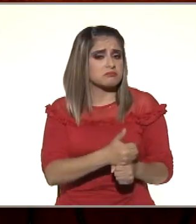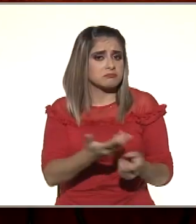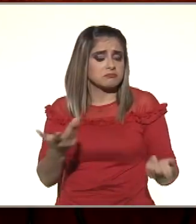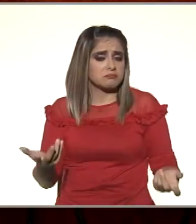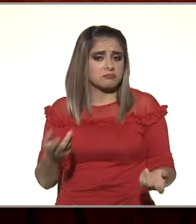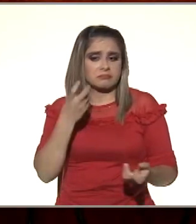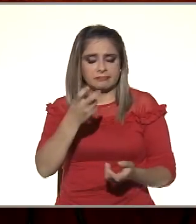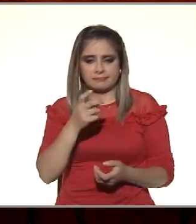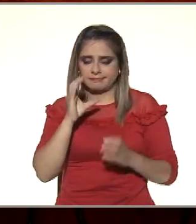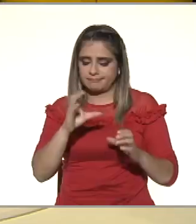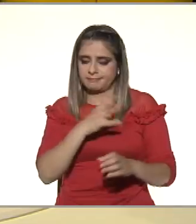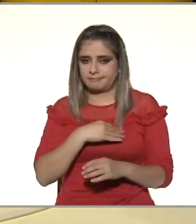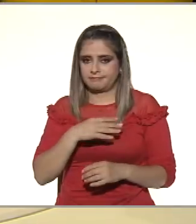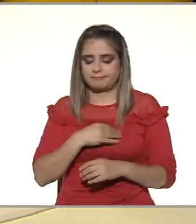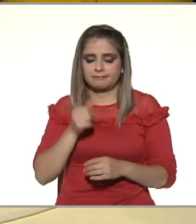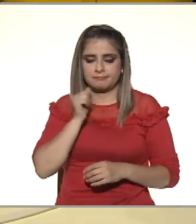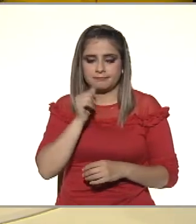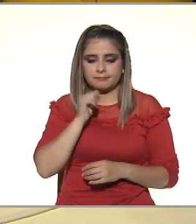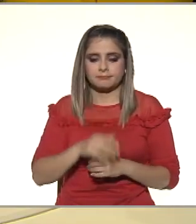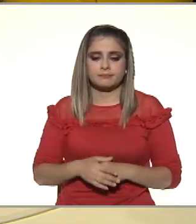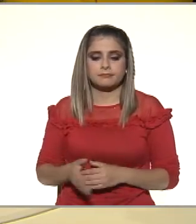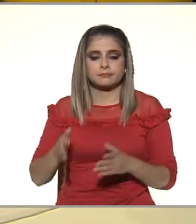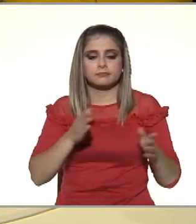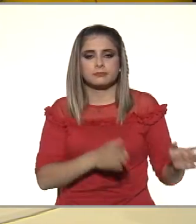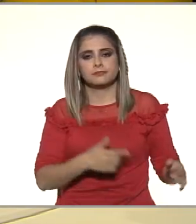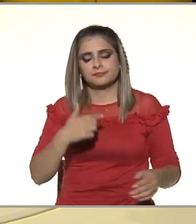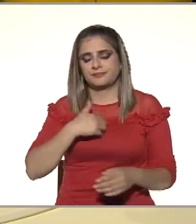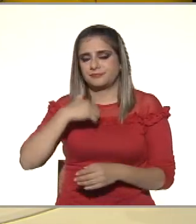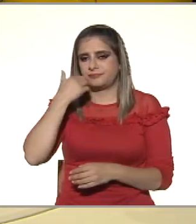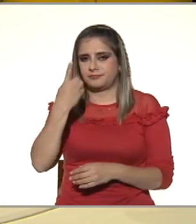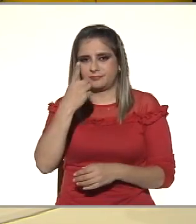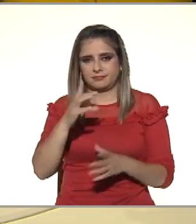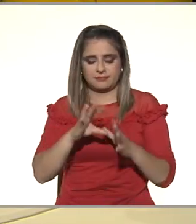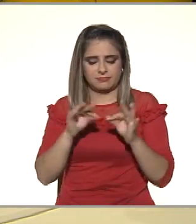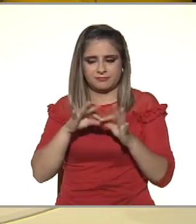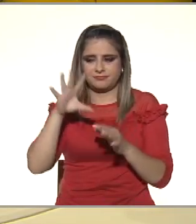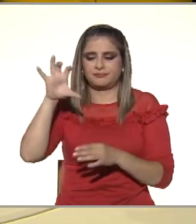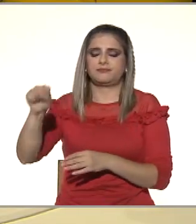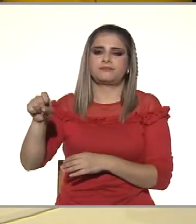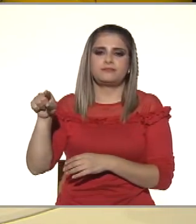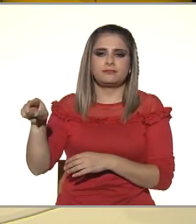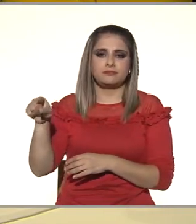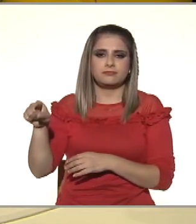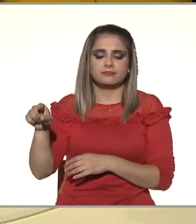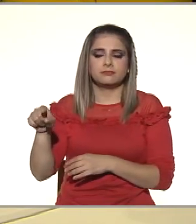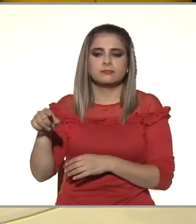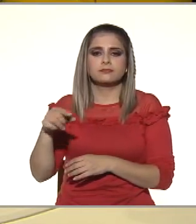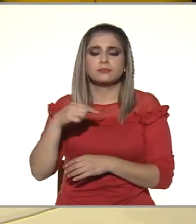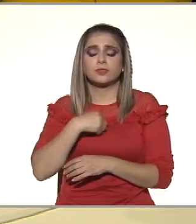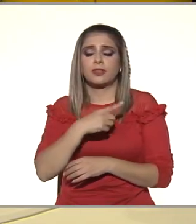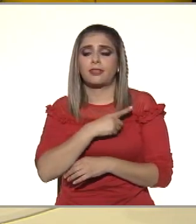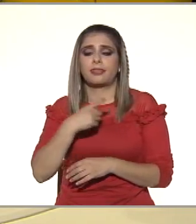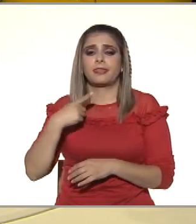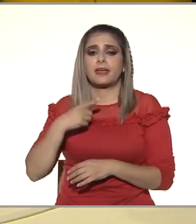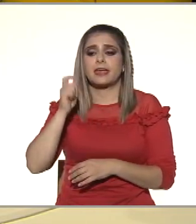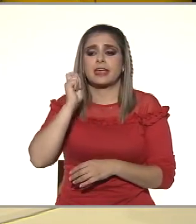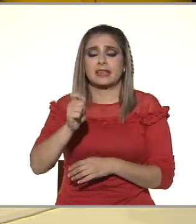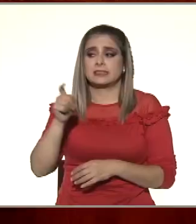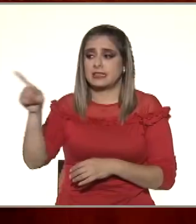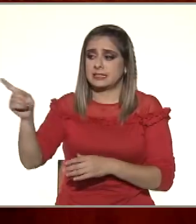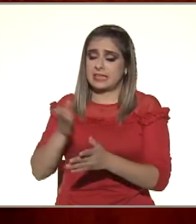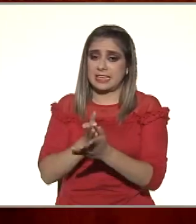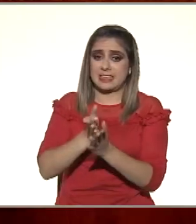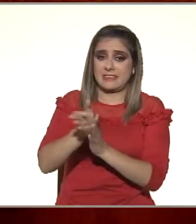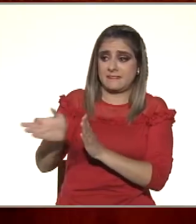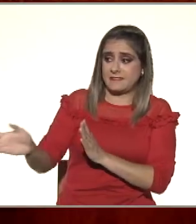atención. Sí, yo creo que me genera un poco de ruido esta idea de hacer quedar bien al infiel. Te